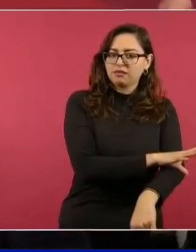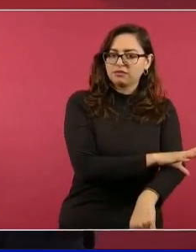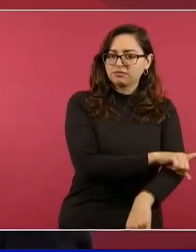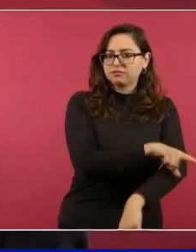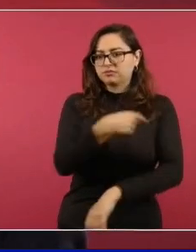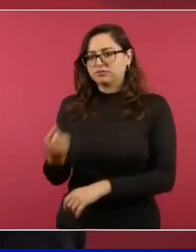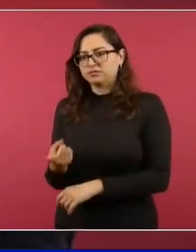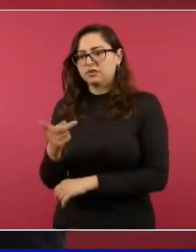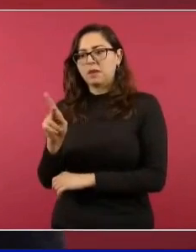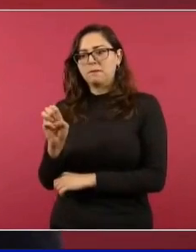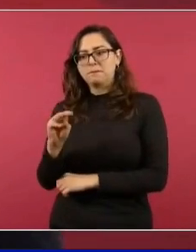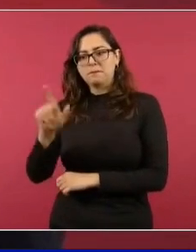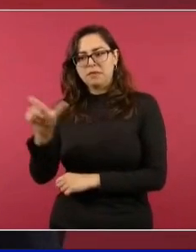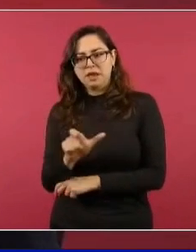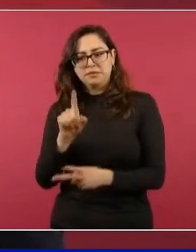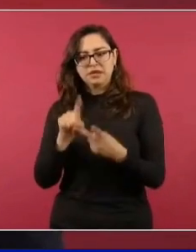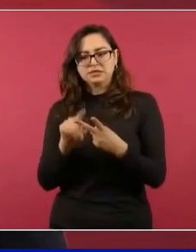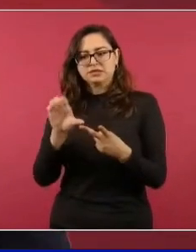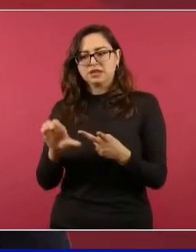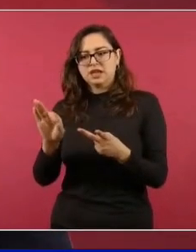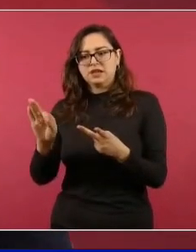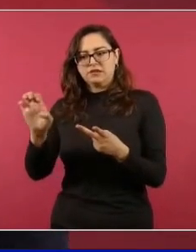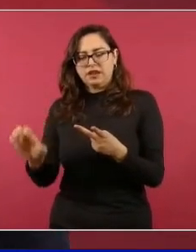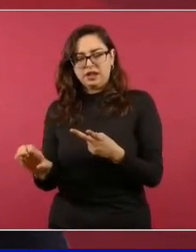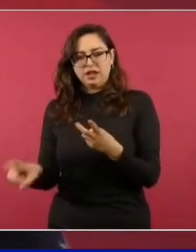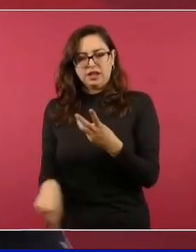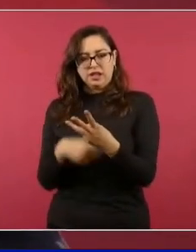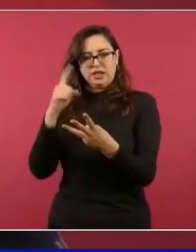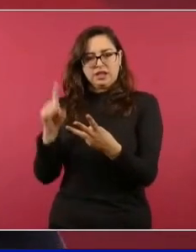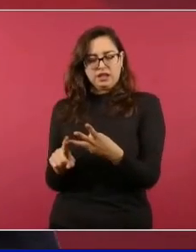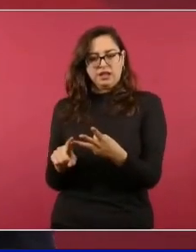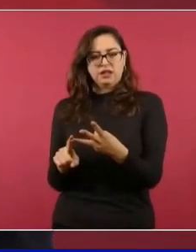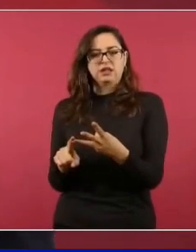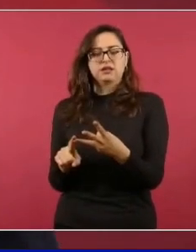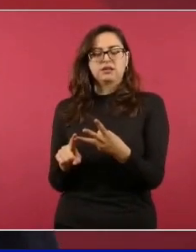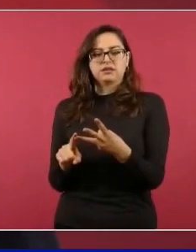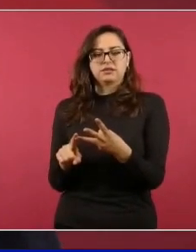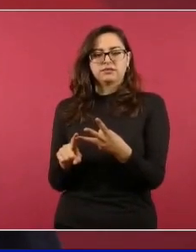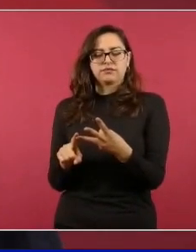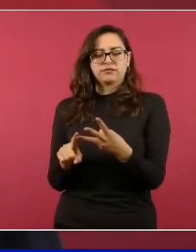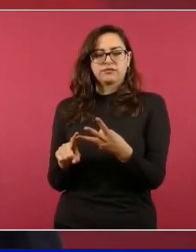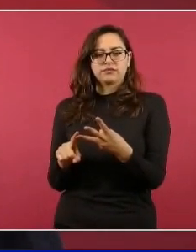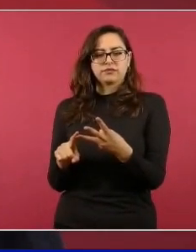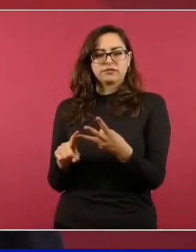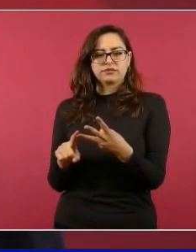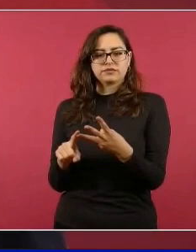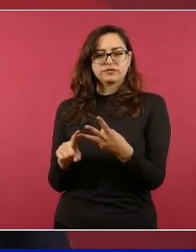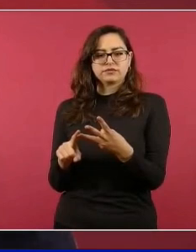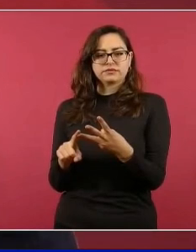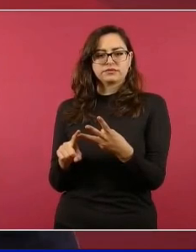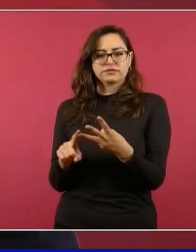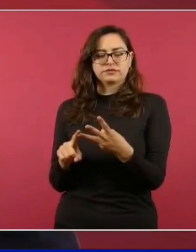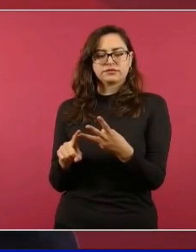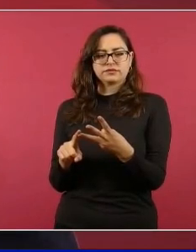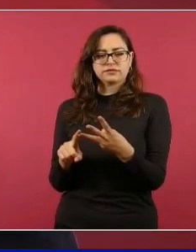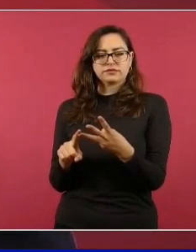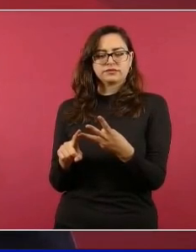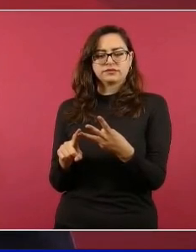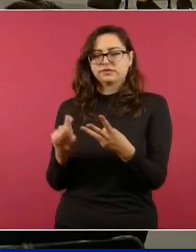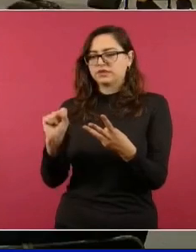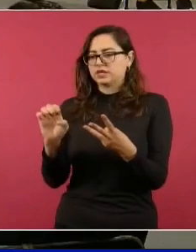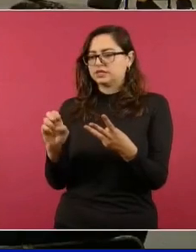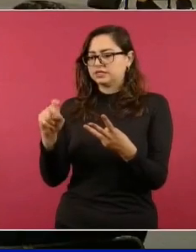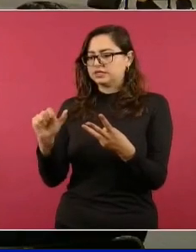Y existe Pemex, y existe la Comisión Federal de Electricidad, y existe la Secretaría